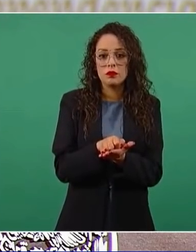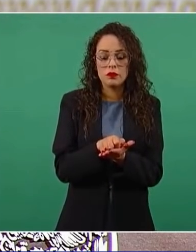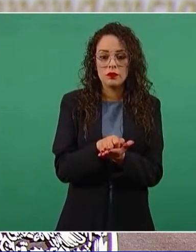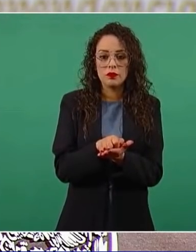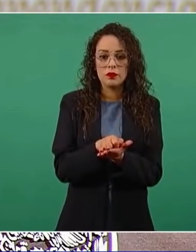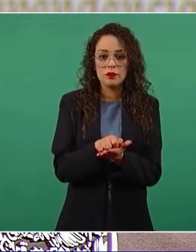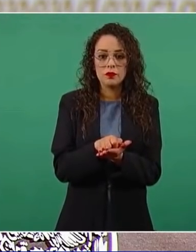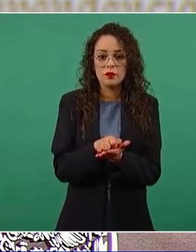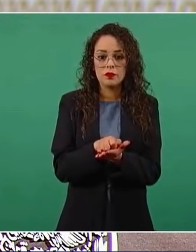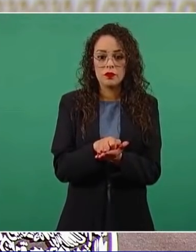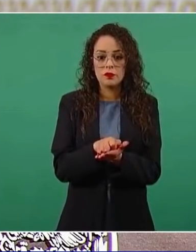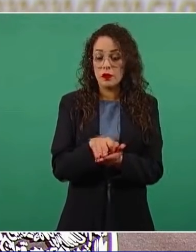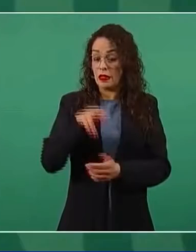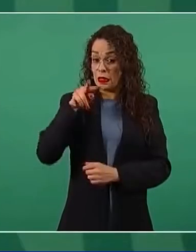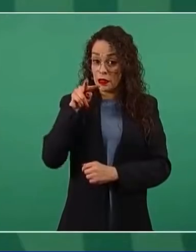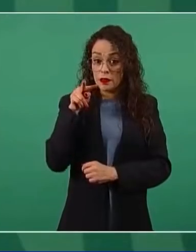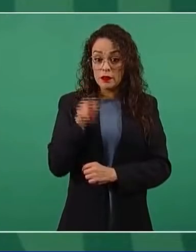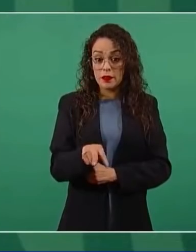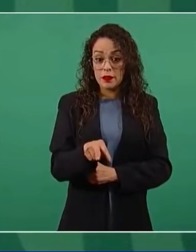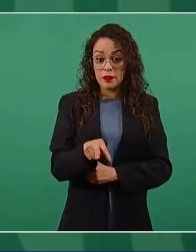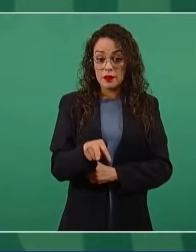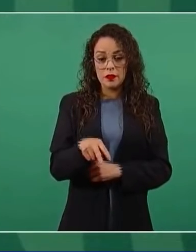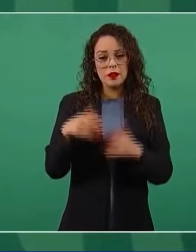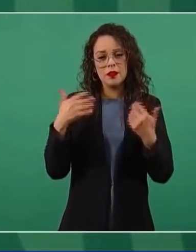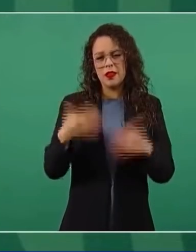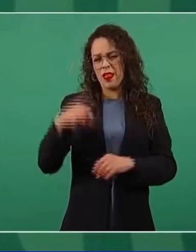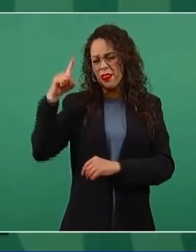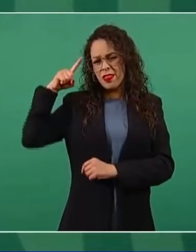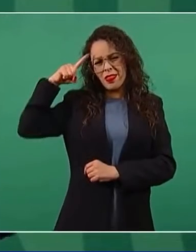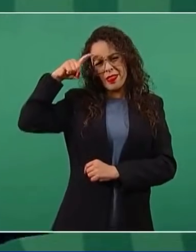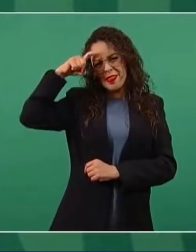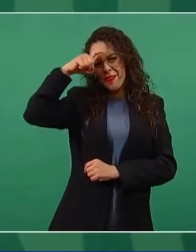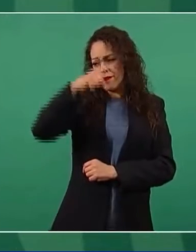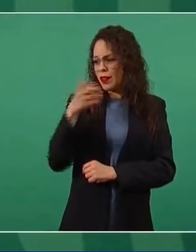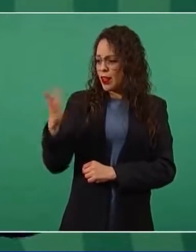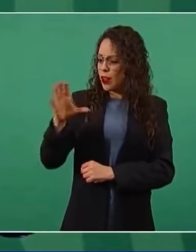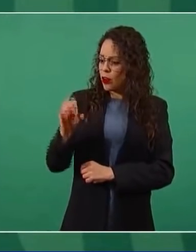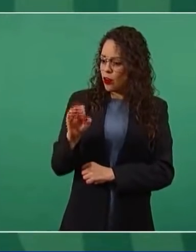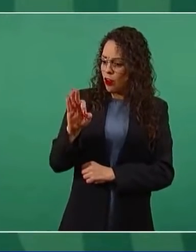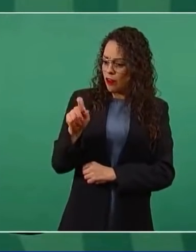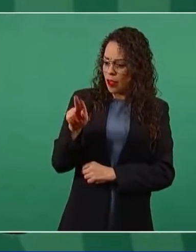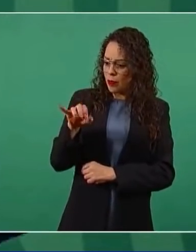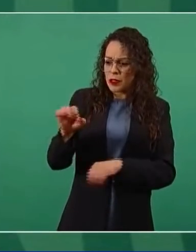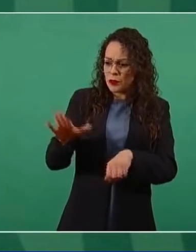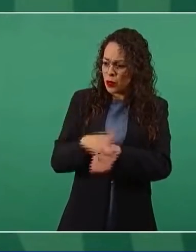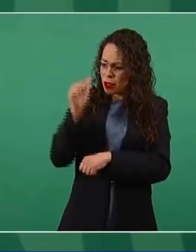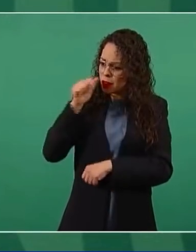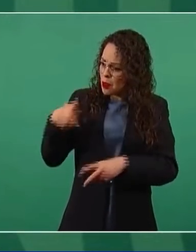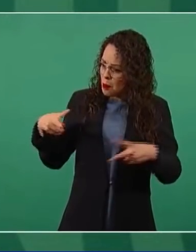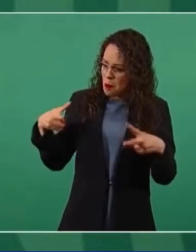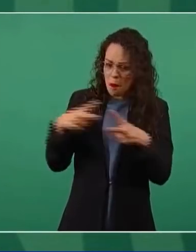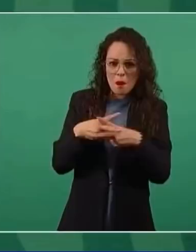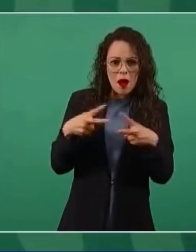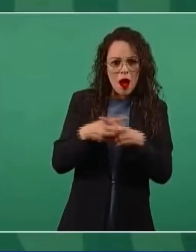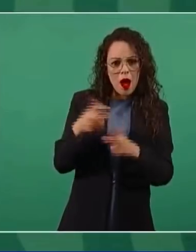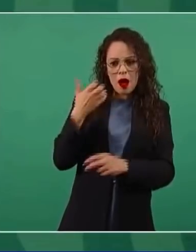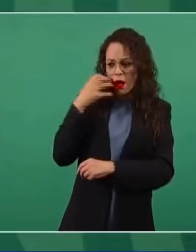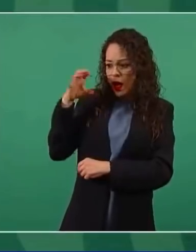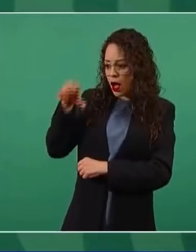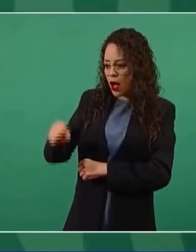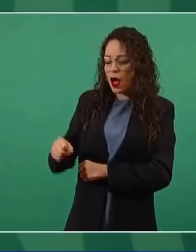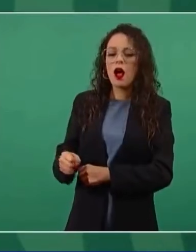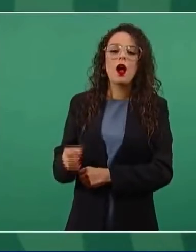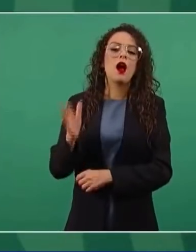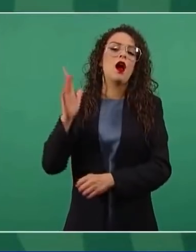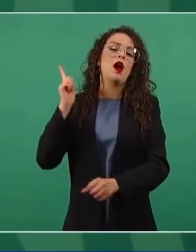Nos costó también lo de COFEPRIS. ¿Por qué se peleaban tanto por COFEPRIS? Pues ahí